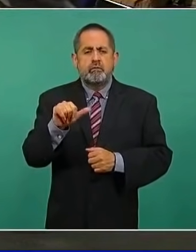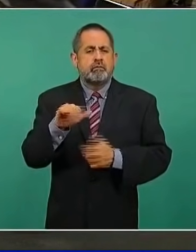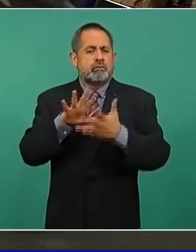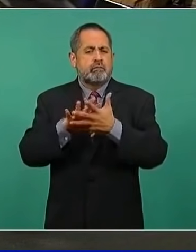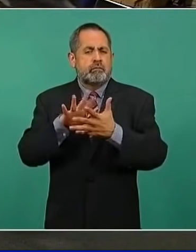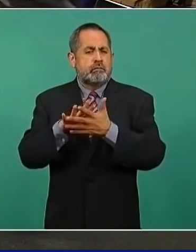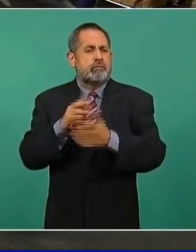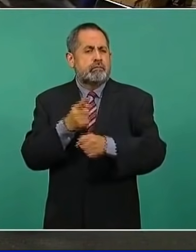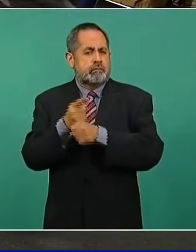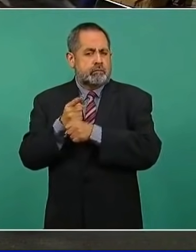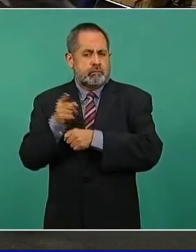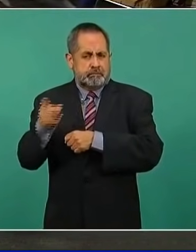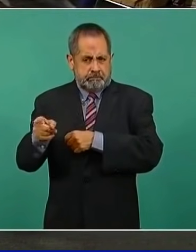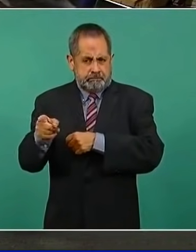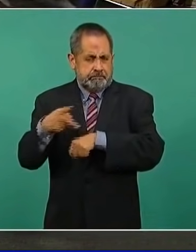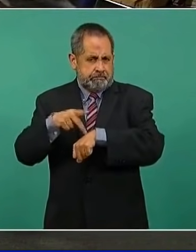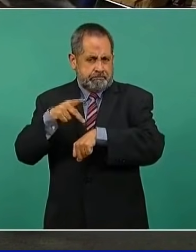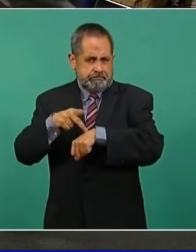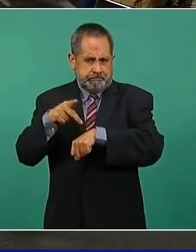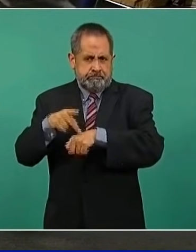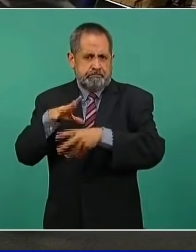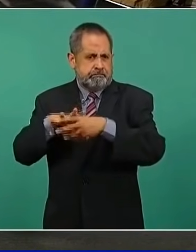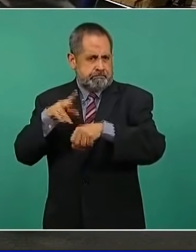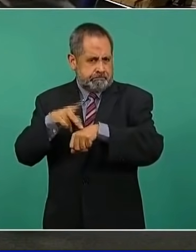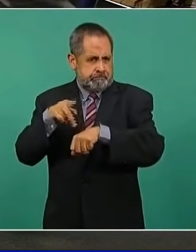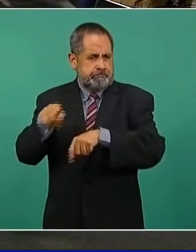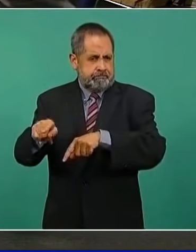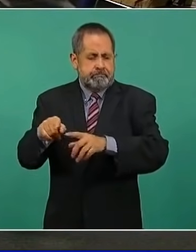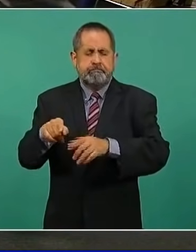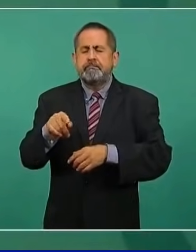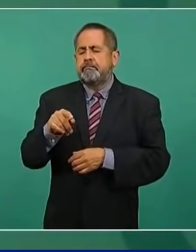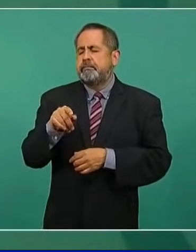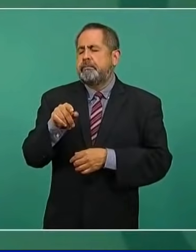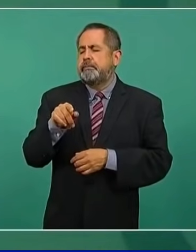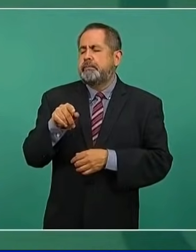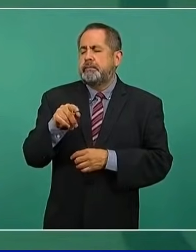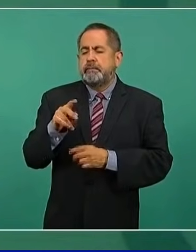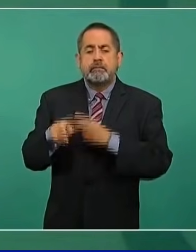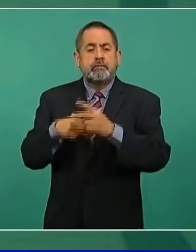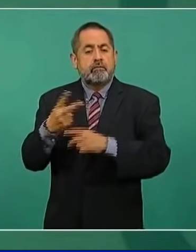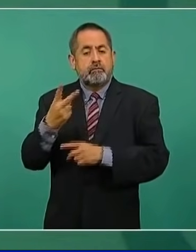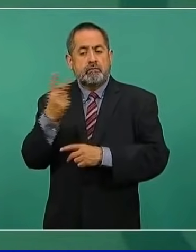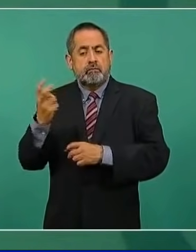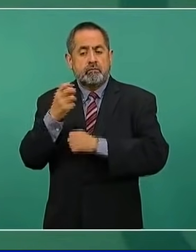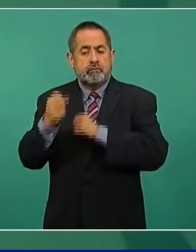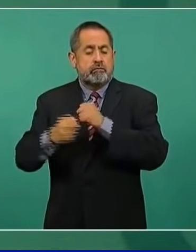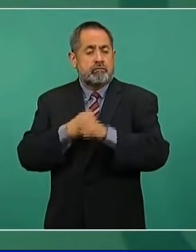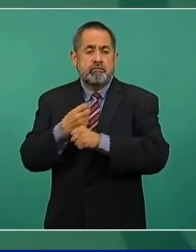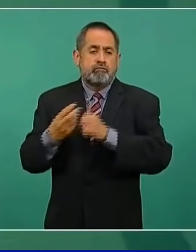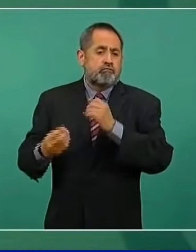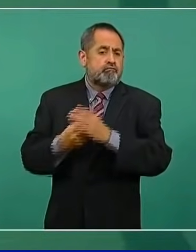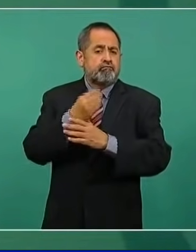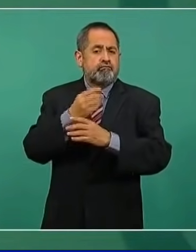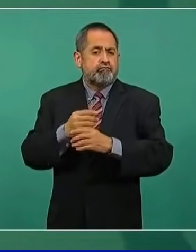porque se van a conmemorar los 200 años de la creación de la Armada de